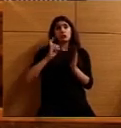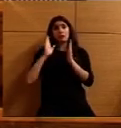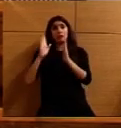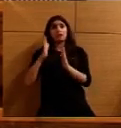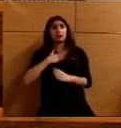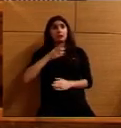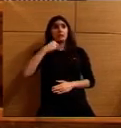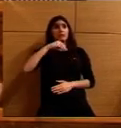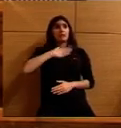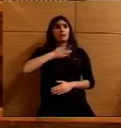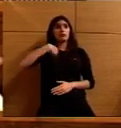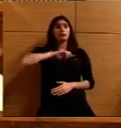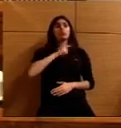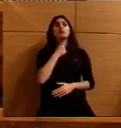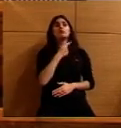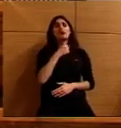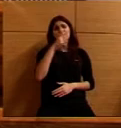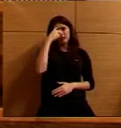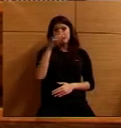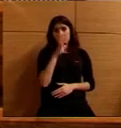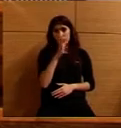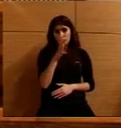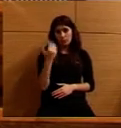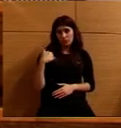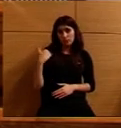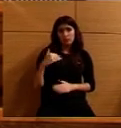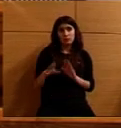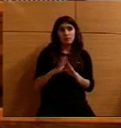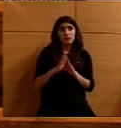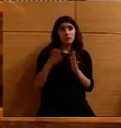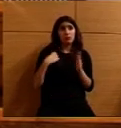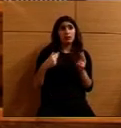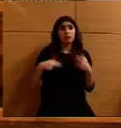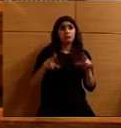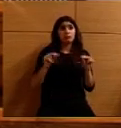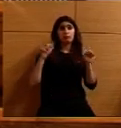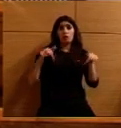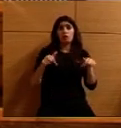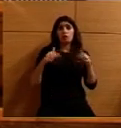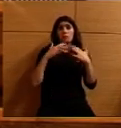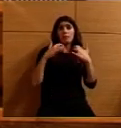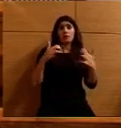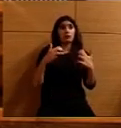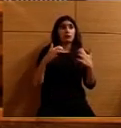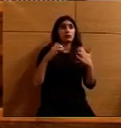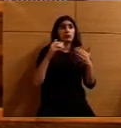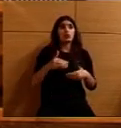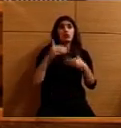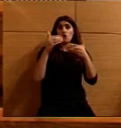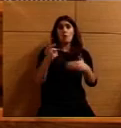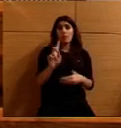presidente, nosotros nos gustaría saber, porque hemos visto que prácticamente hubiéramos podido finiquitar hoy el pleno y no